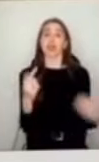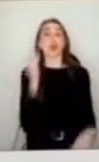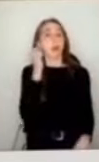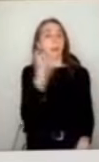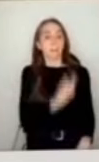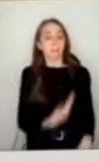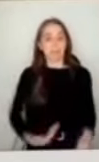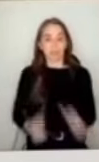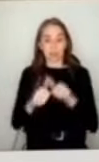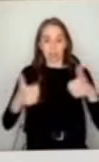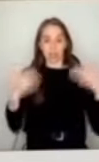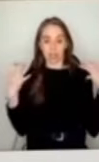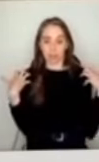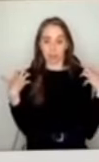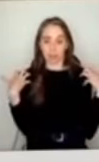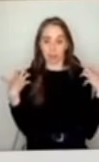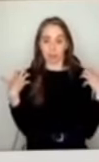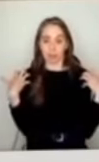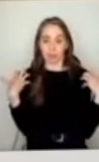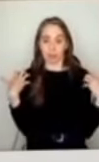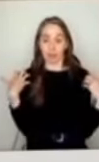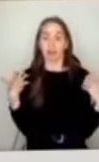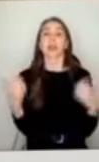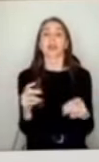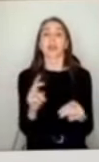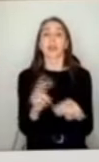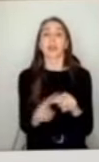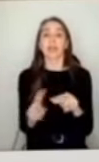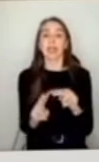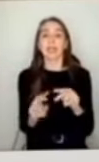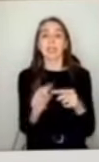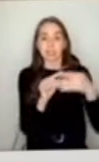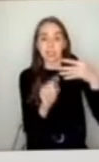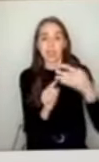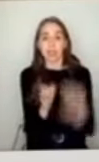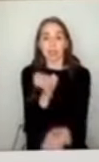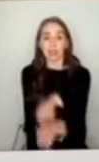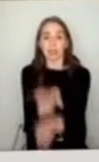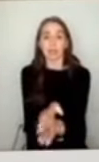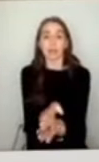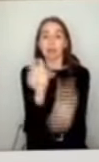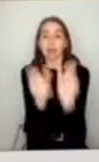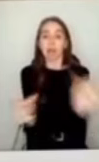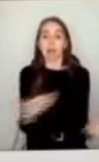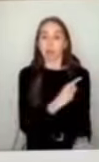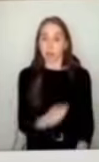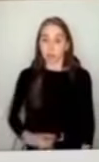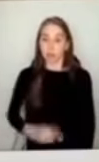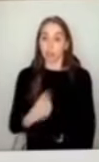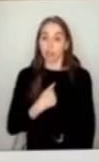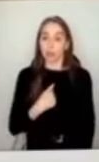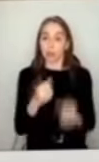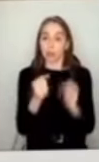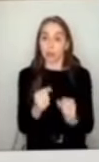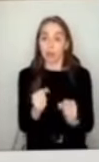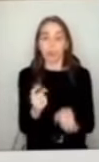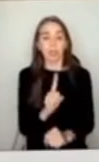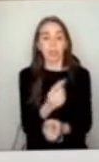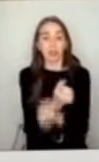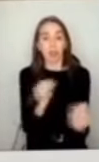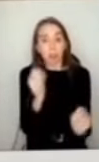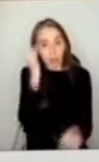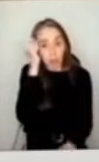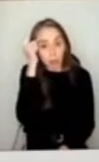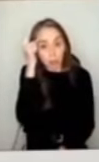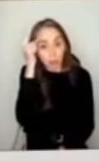facultades de aplicación de medidas disciplinarias a los parlamentarios. Sí, yo puede que no alcance a comprender lo que